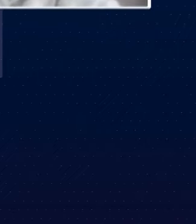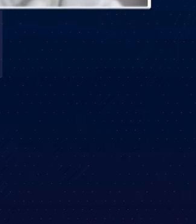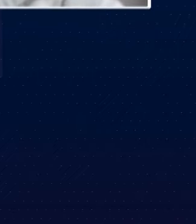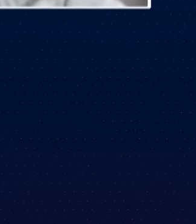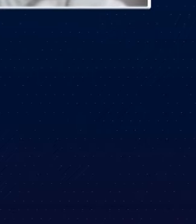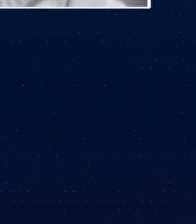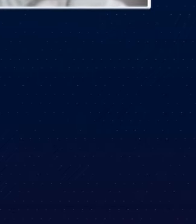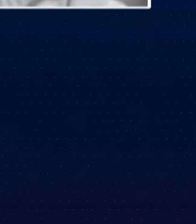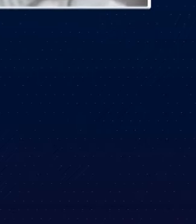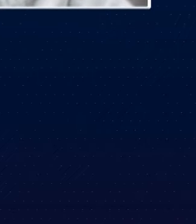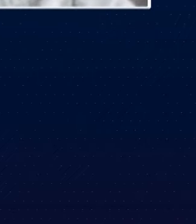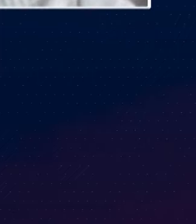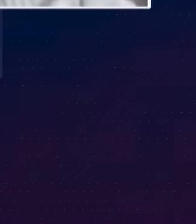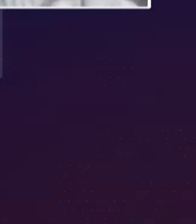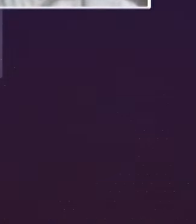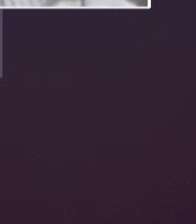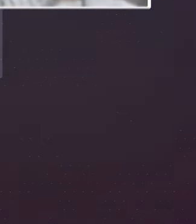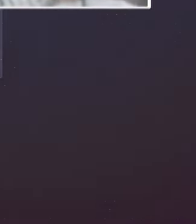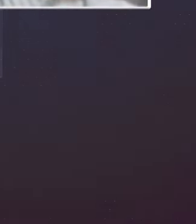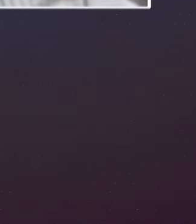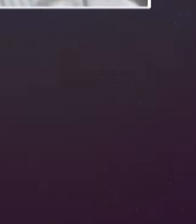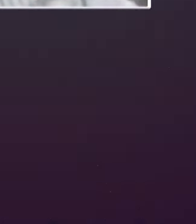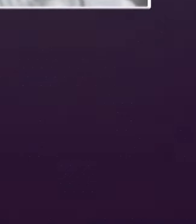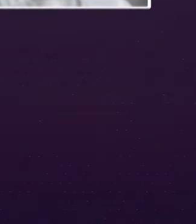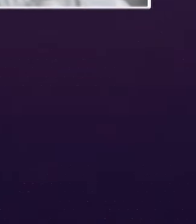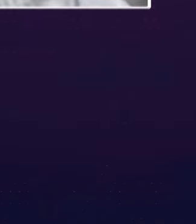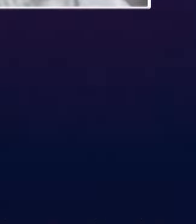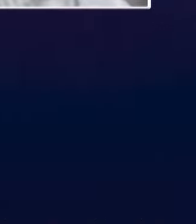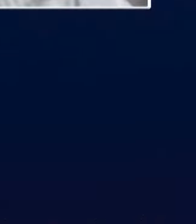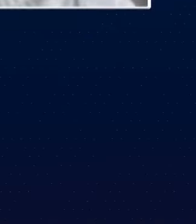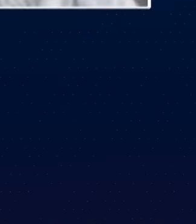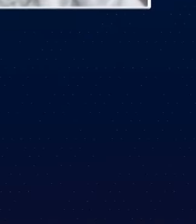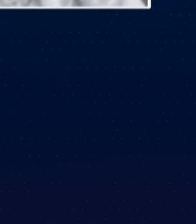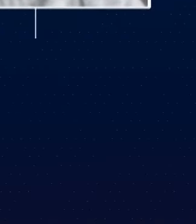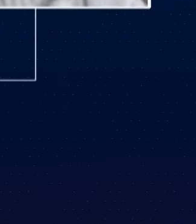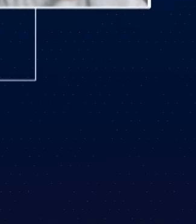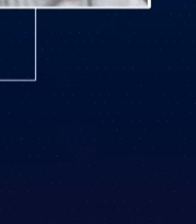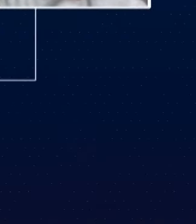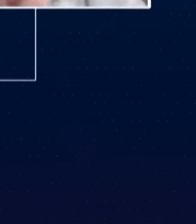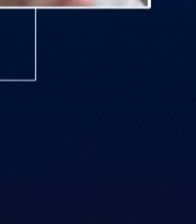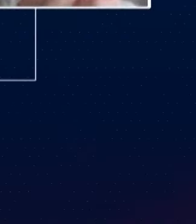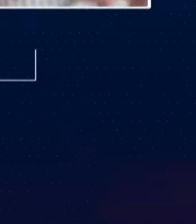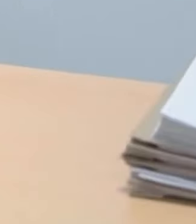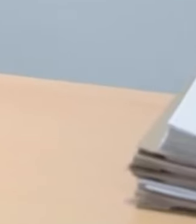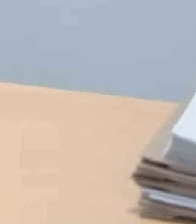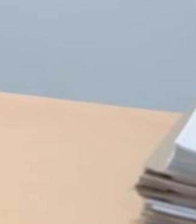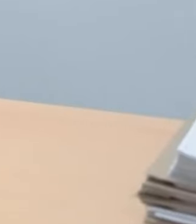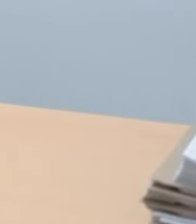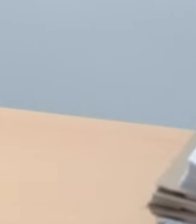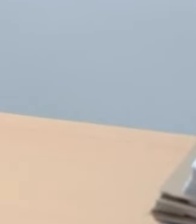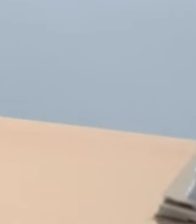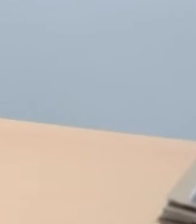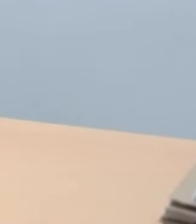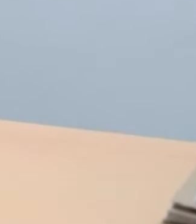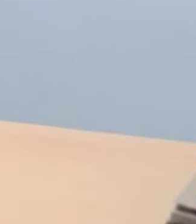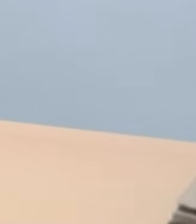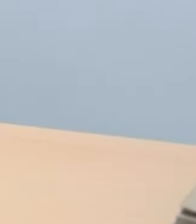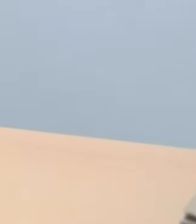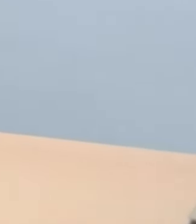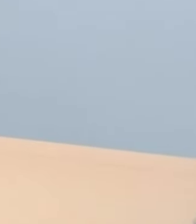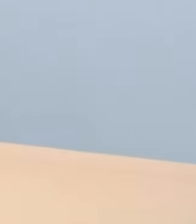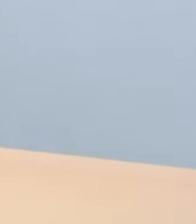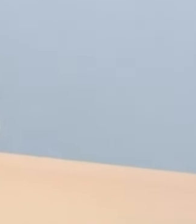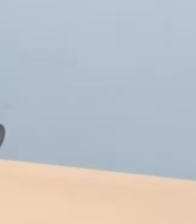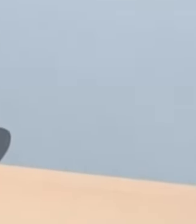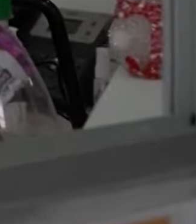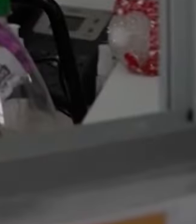que sacar de su entorno social para que pueda estar protegida. Y es porque es una respuesta a esa falta de la institucionalidad. Actualmente en